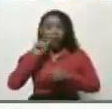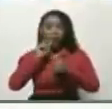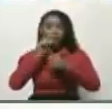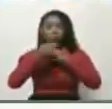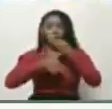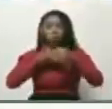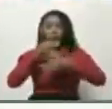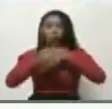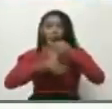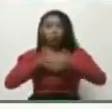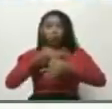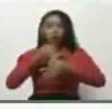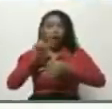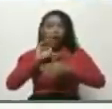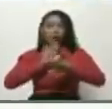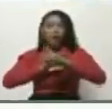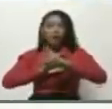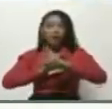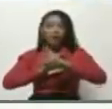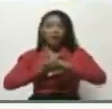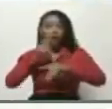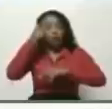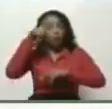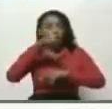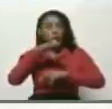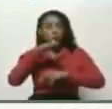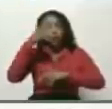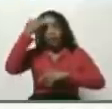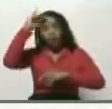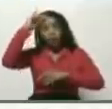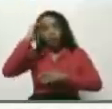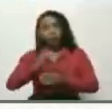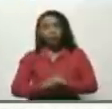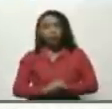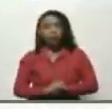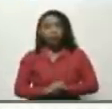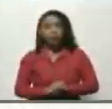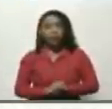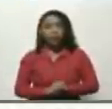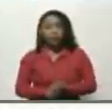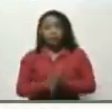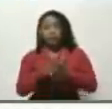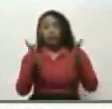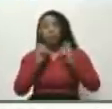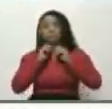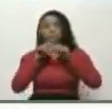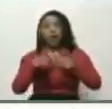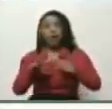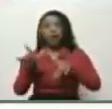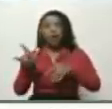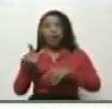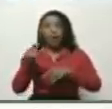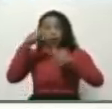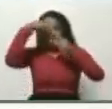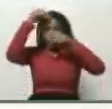a anunciarle al pueblo de Cuba de la inmensa pérdida de